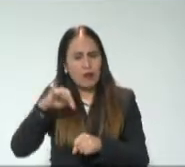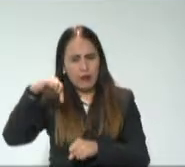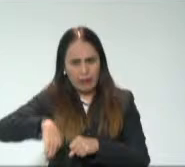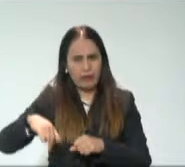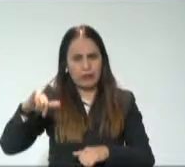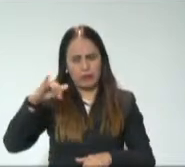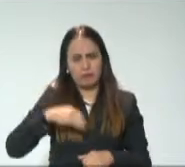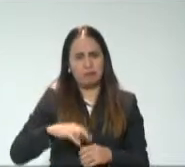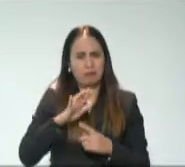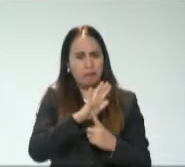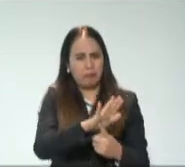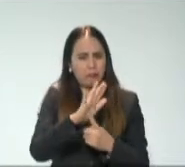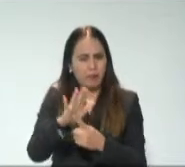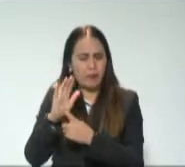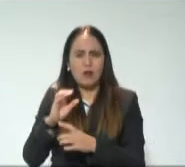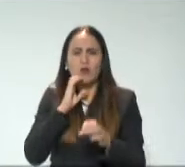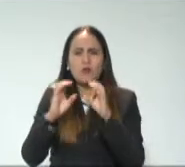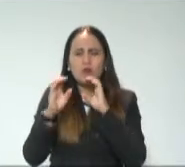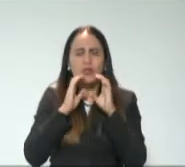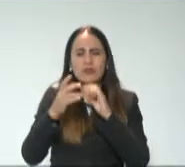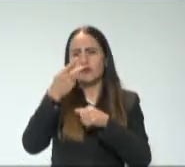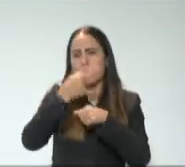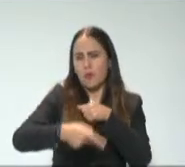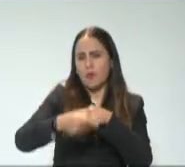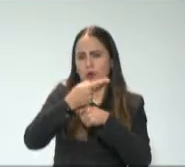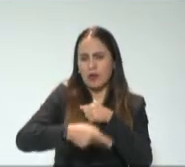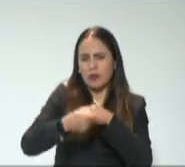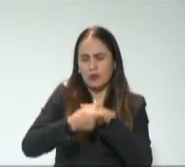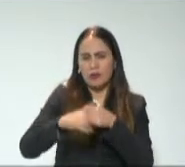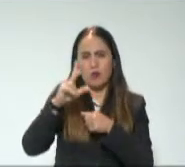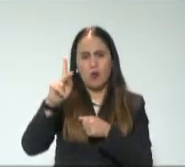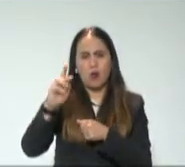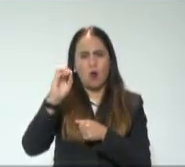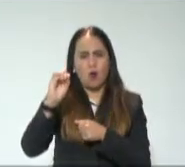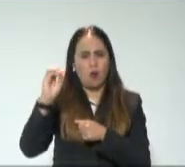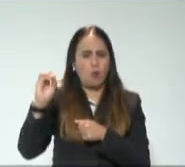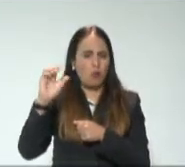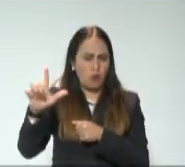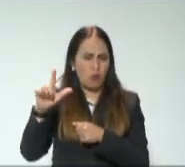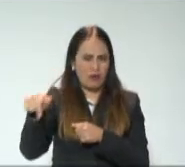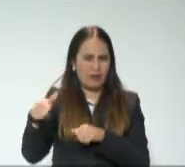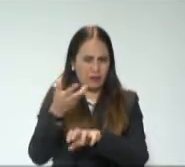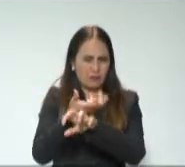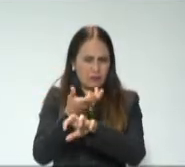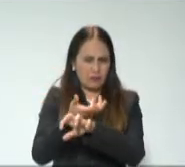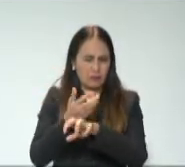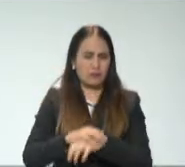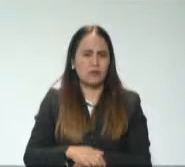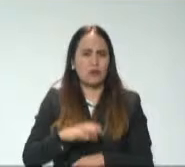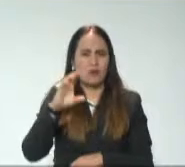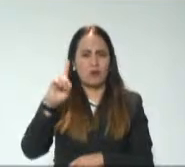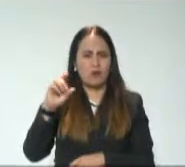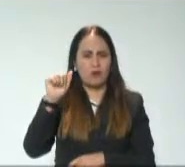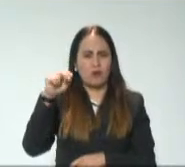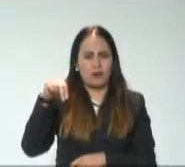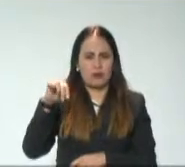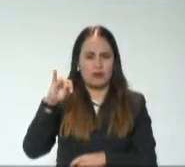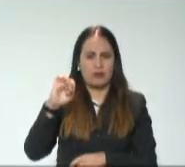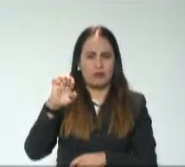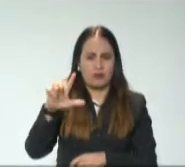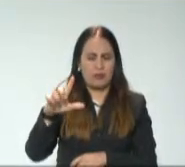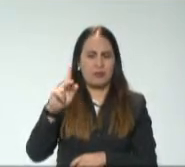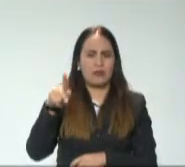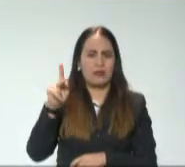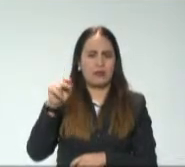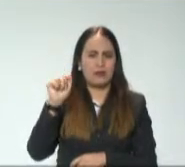de la comunicación de riesgos como destacadamente Paul slovic de la Universidad de Oregon o Daniel canem Premio